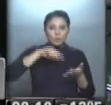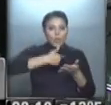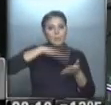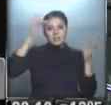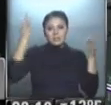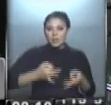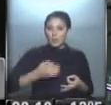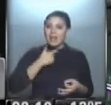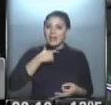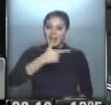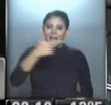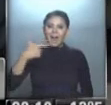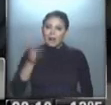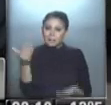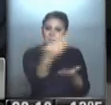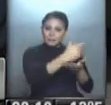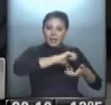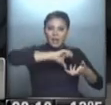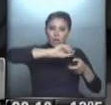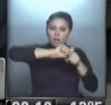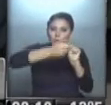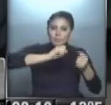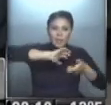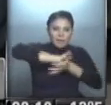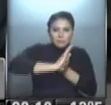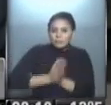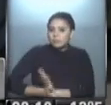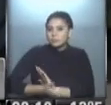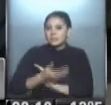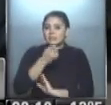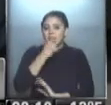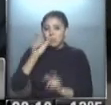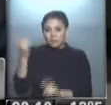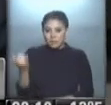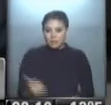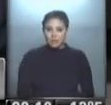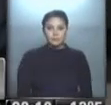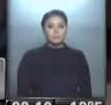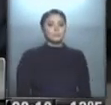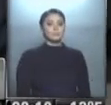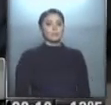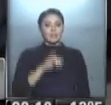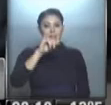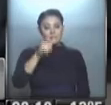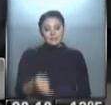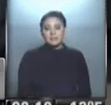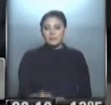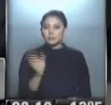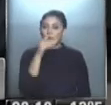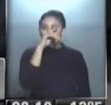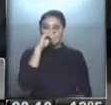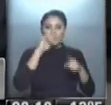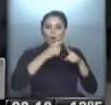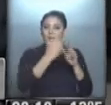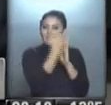quitar armas que estén en el en el mercado o en entre la gente no exactamente políticas del